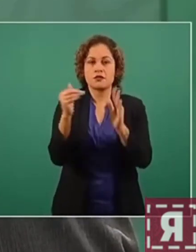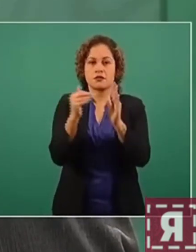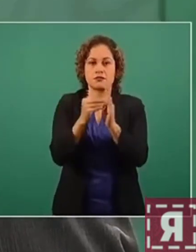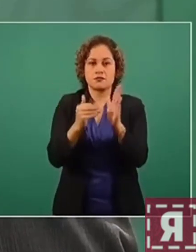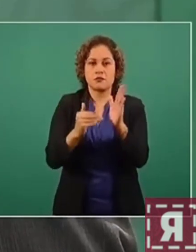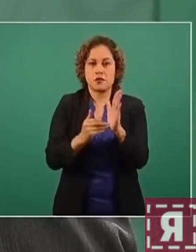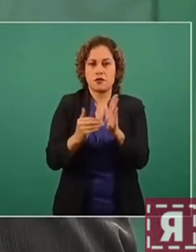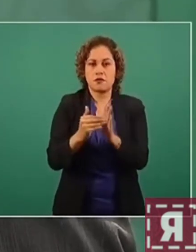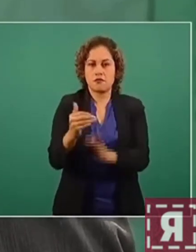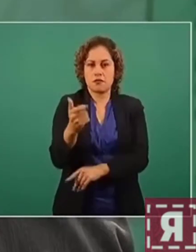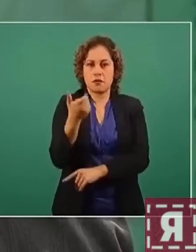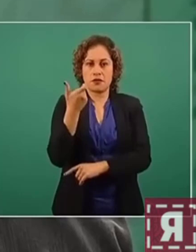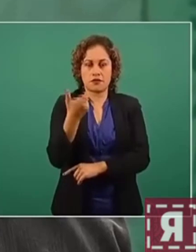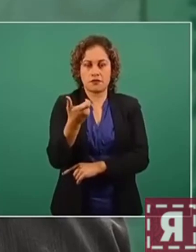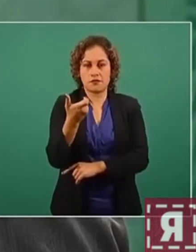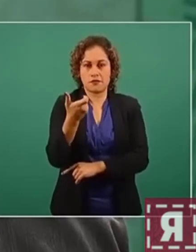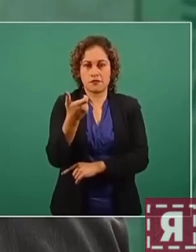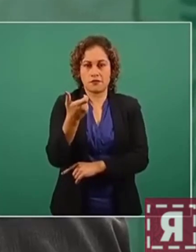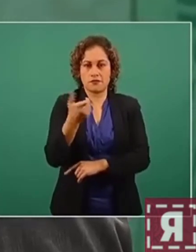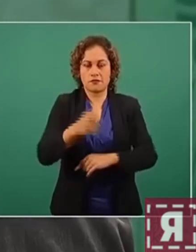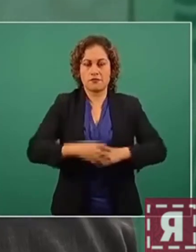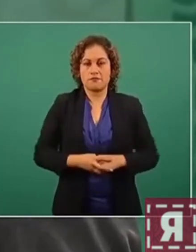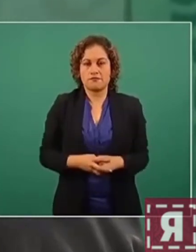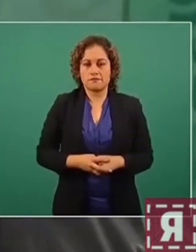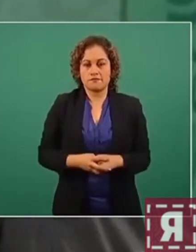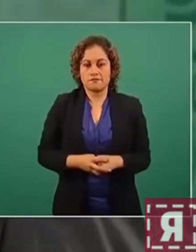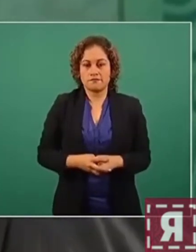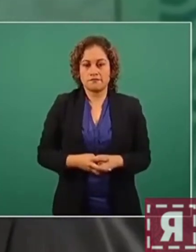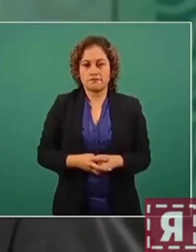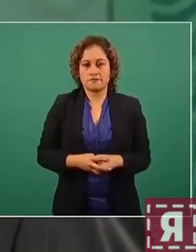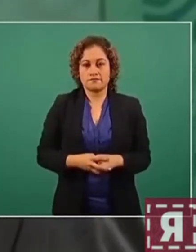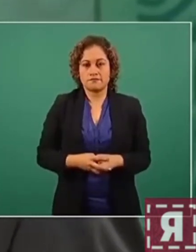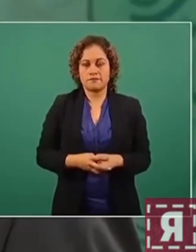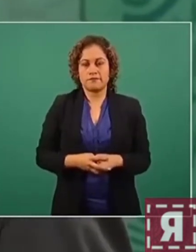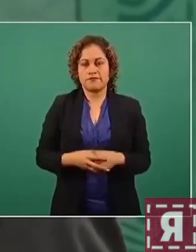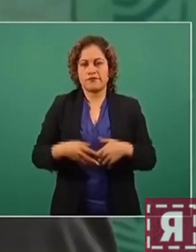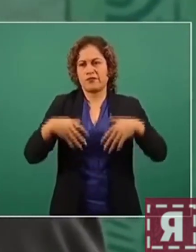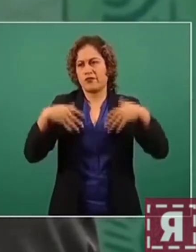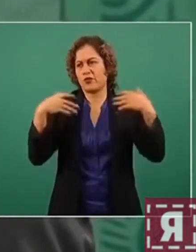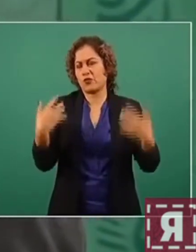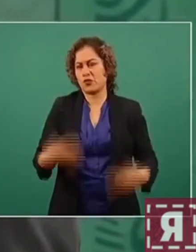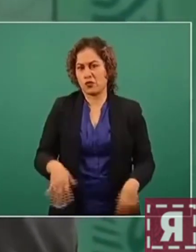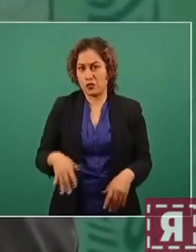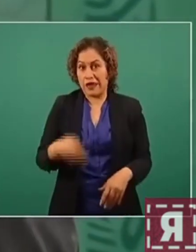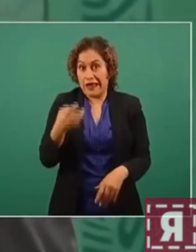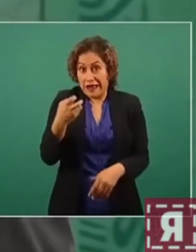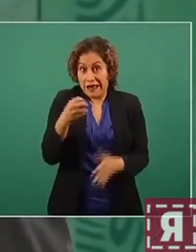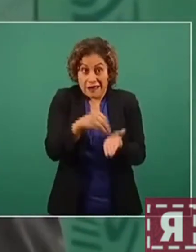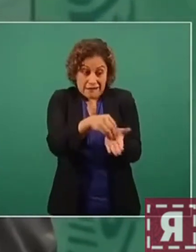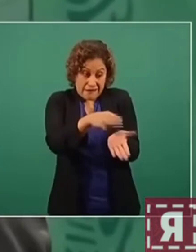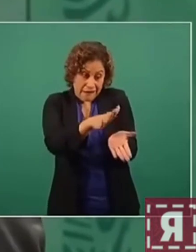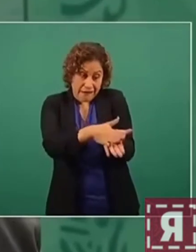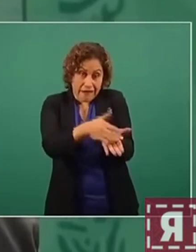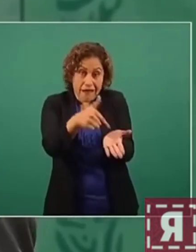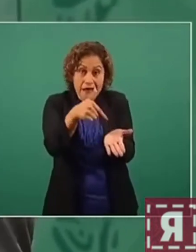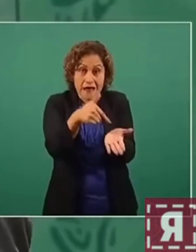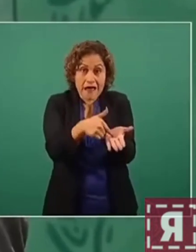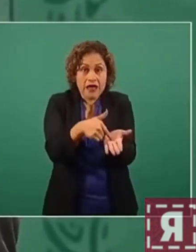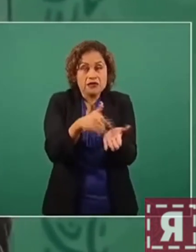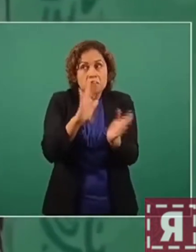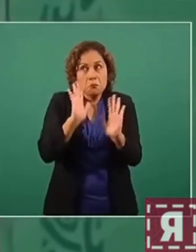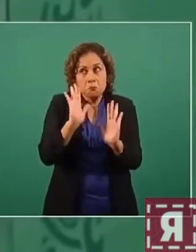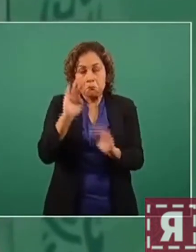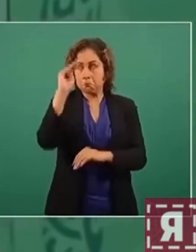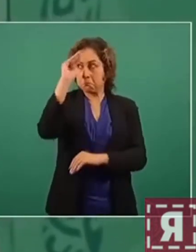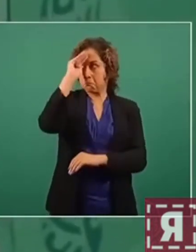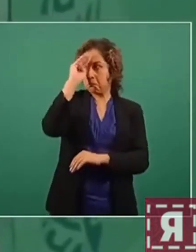aeropuerto. Qué barbaridad. Estamos hablando de un presupuesto estimado, porque si